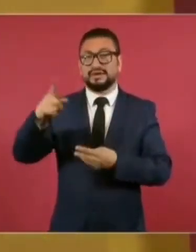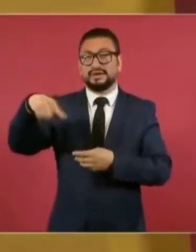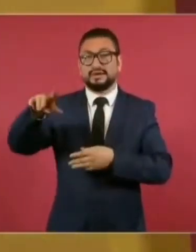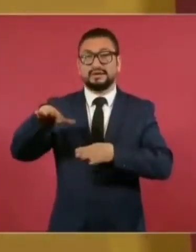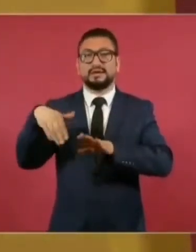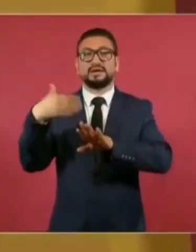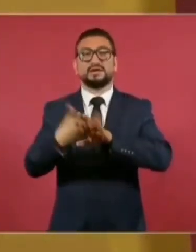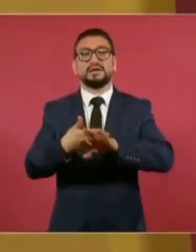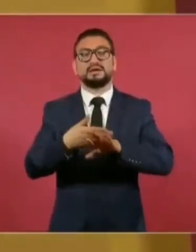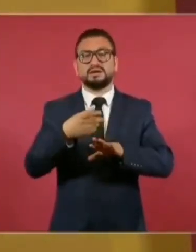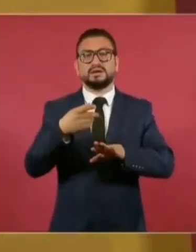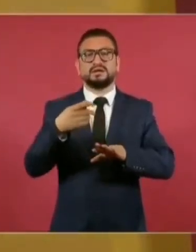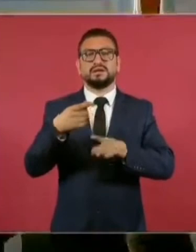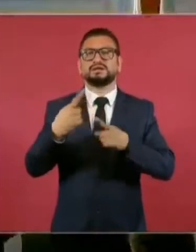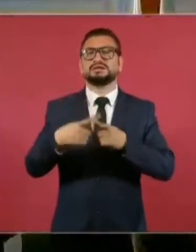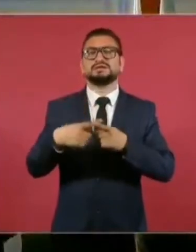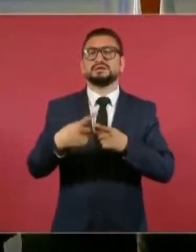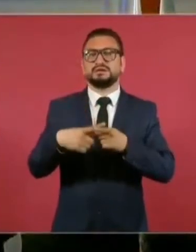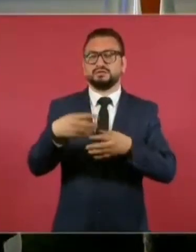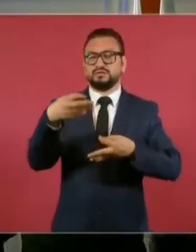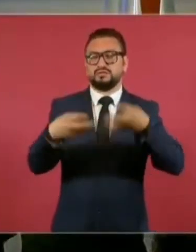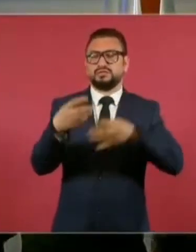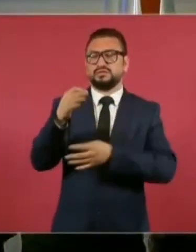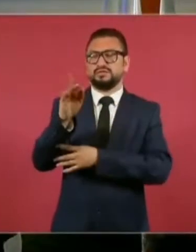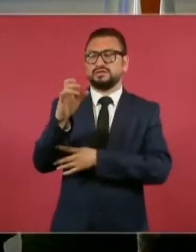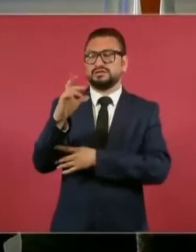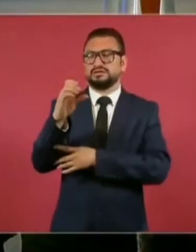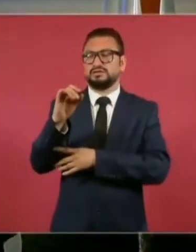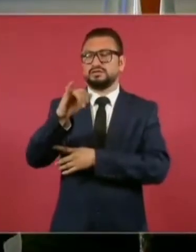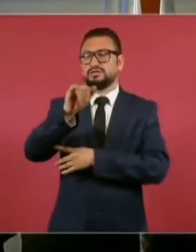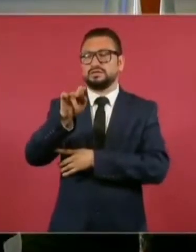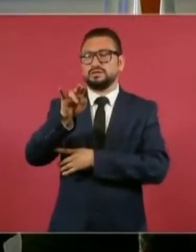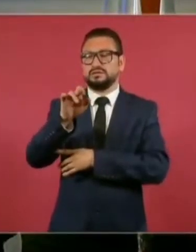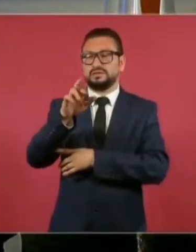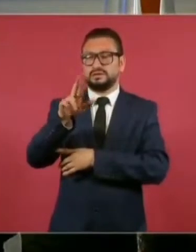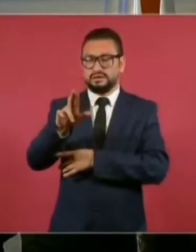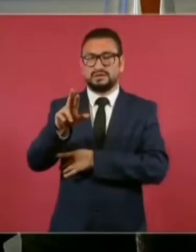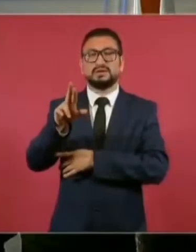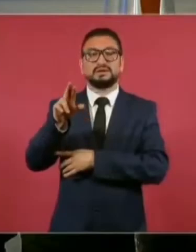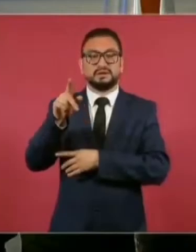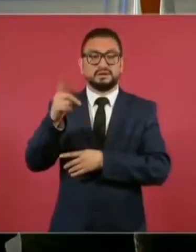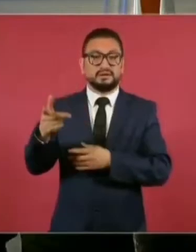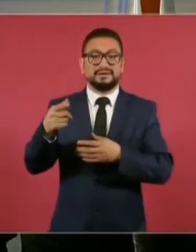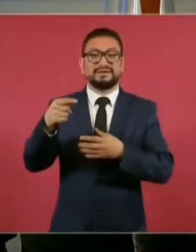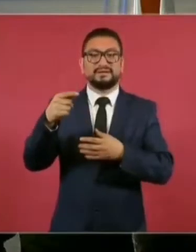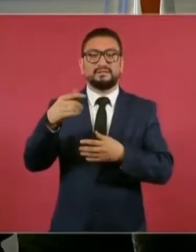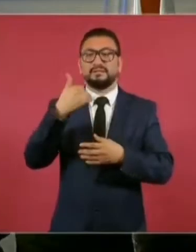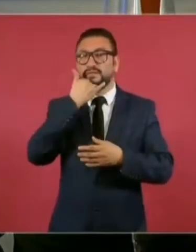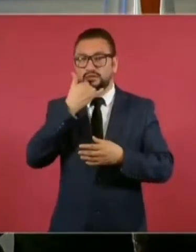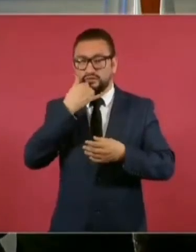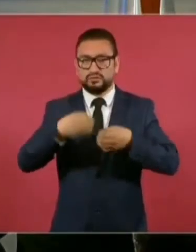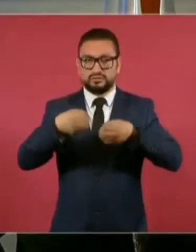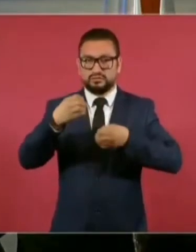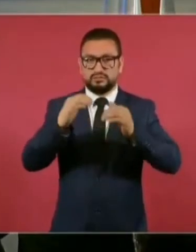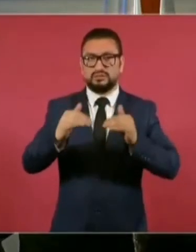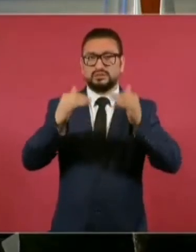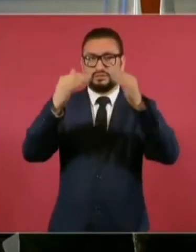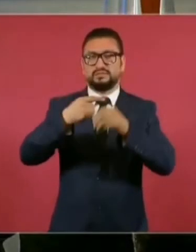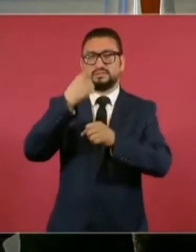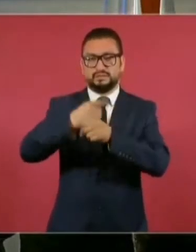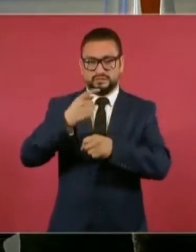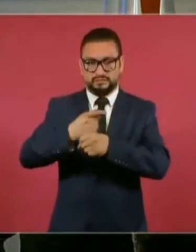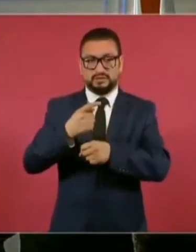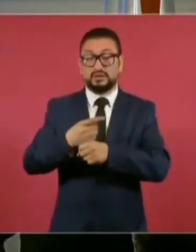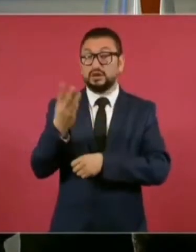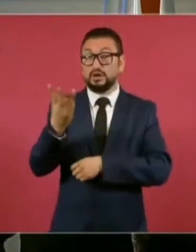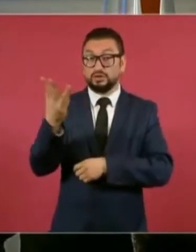de esta decisión el juez Francisco Javier Saravia Asensio. Perdón, estos son magistrados del primer tribunal colegiado,